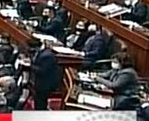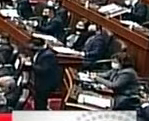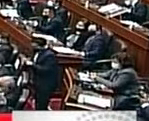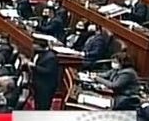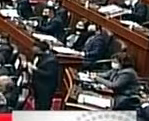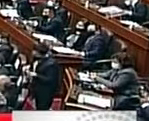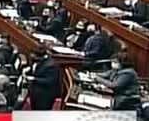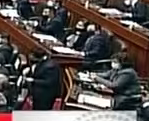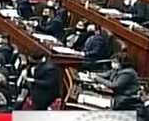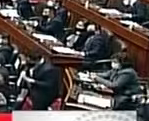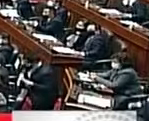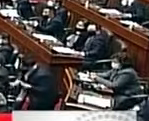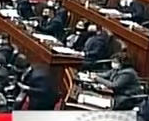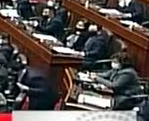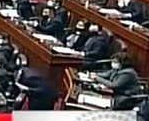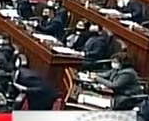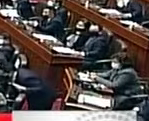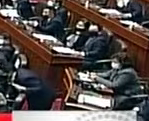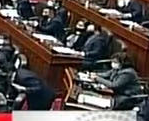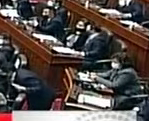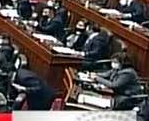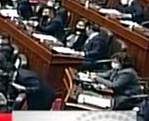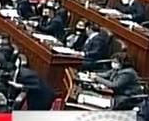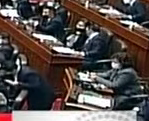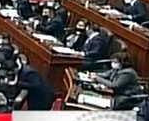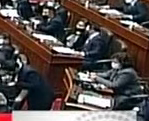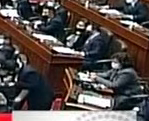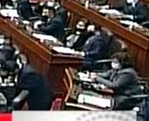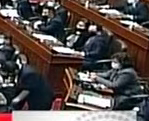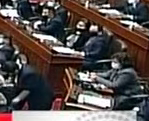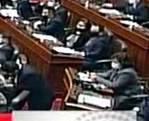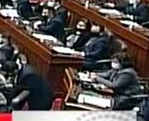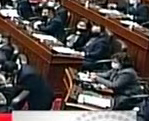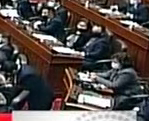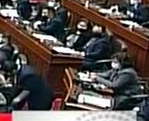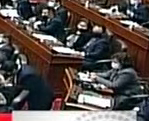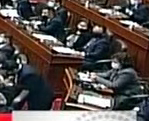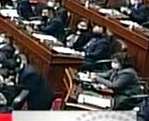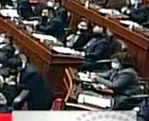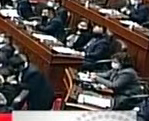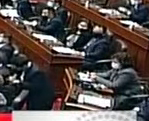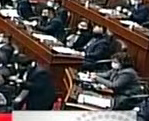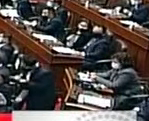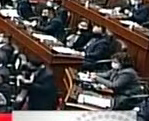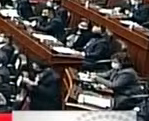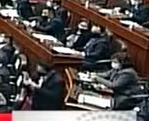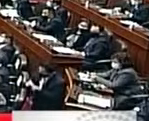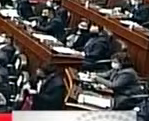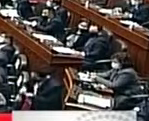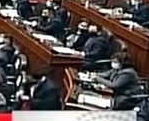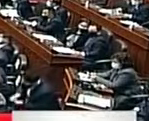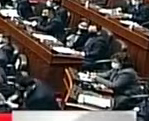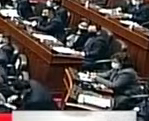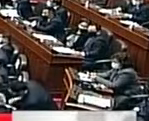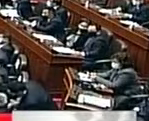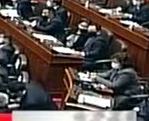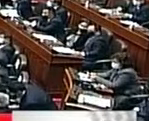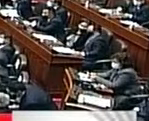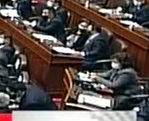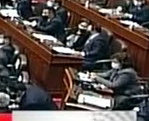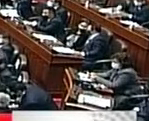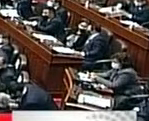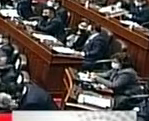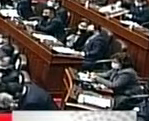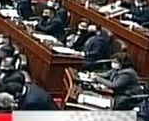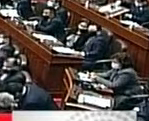utilizando el tiempo que les concede la mesa directiva. Los ministros pueden conceder interrupciones por no más de 2 minutos, previa autorización de la